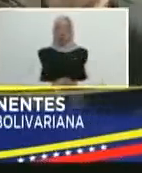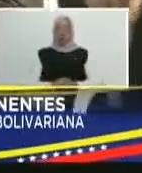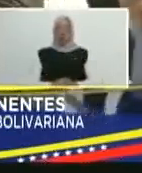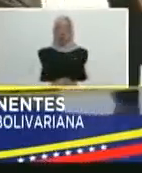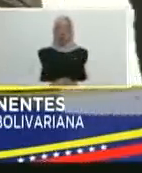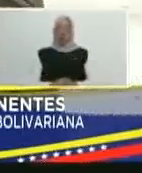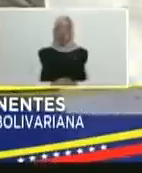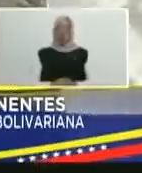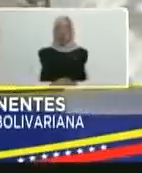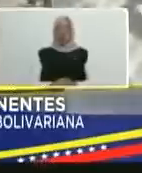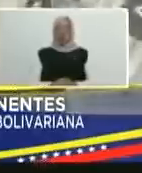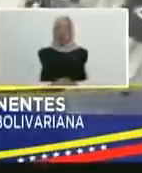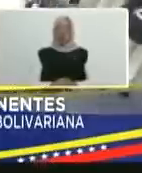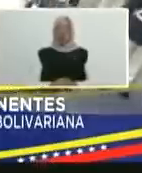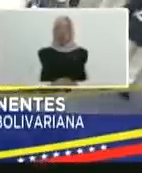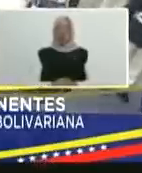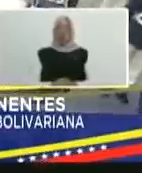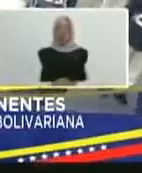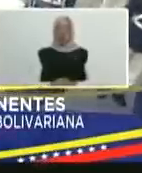A la D. D.